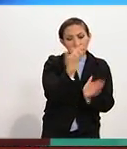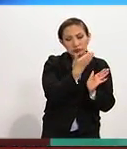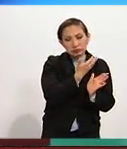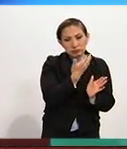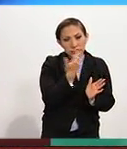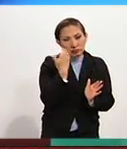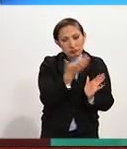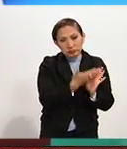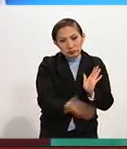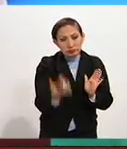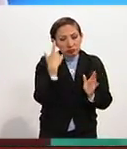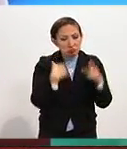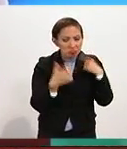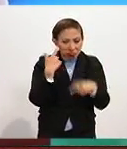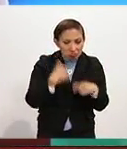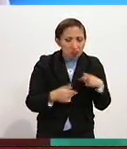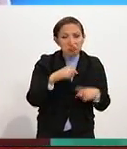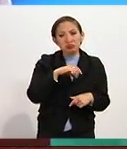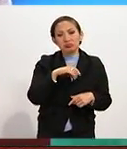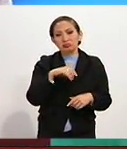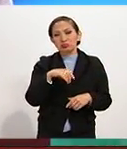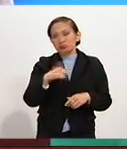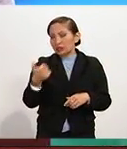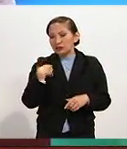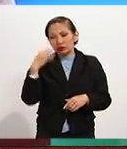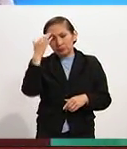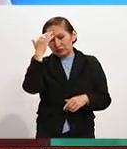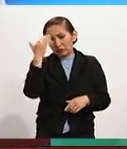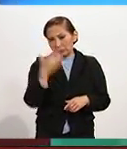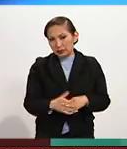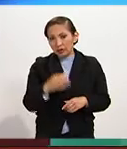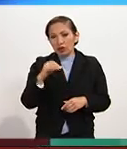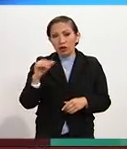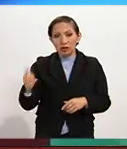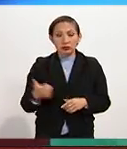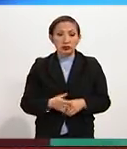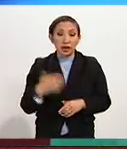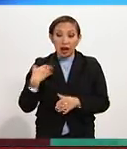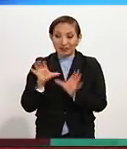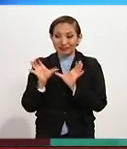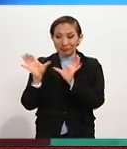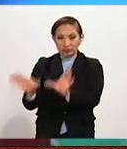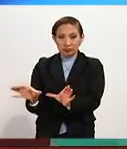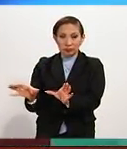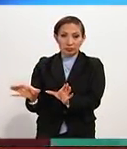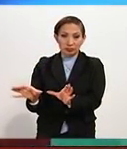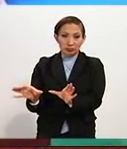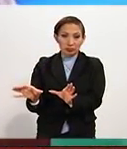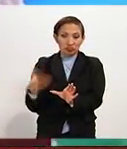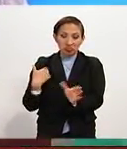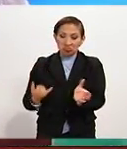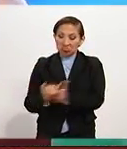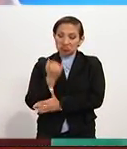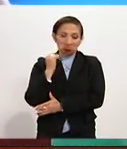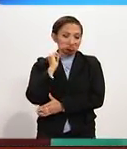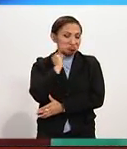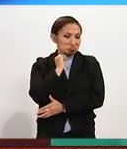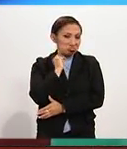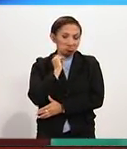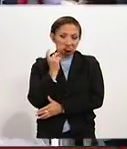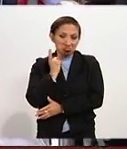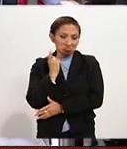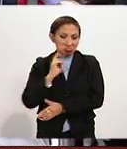algunas personas llorando y un dramatismo muy, muy alto, y por la tarde, pues, desfile de parlamentarios y